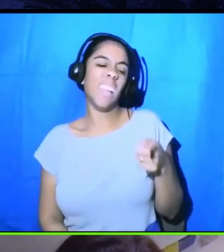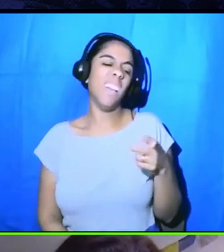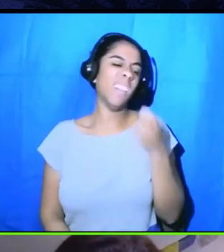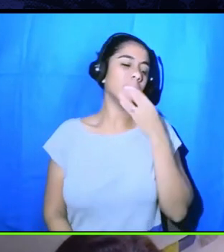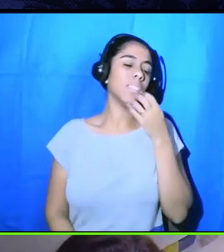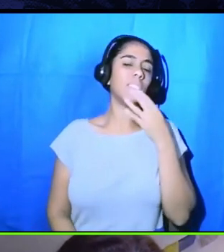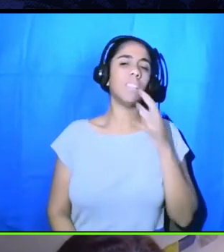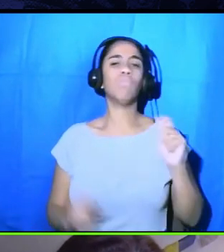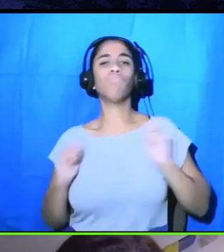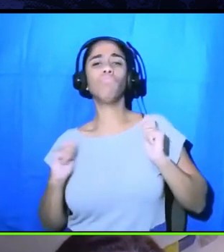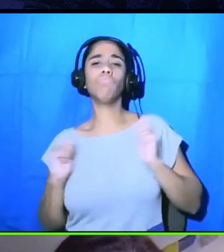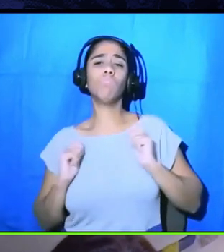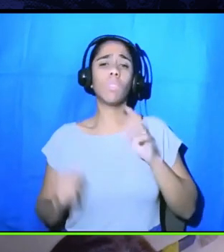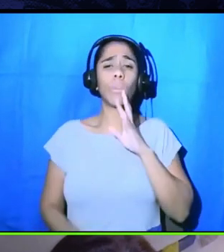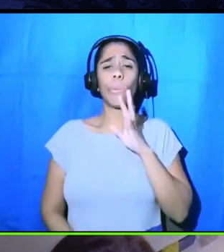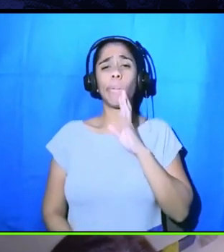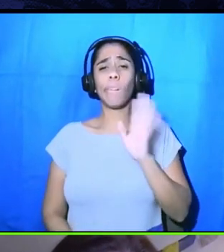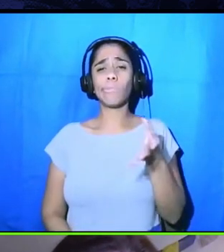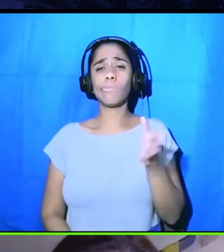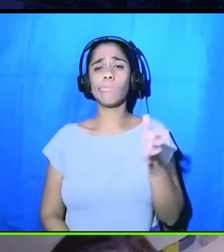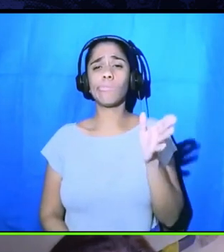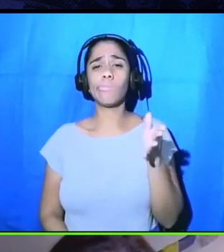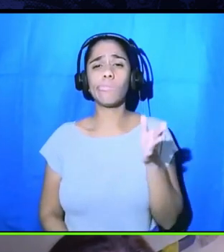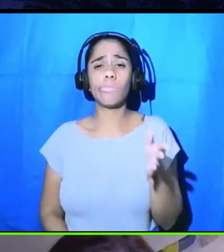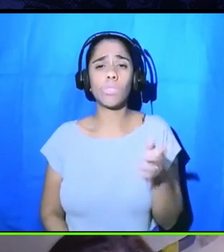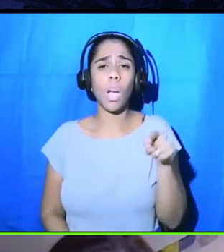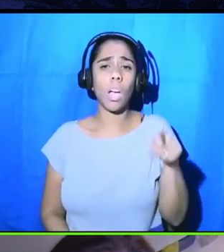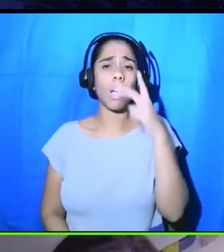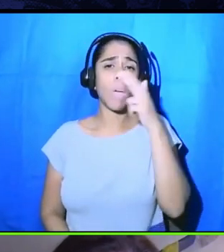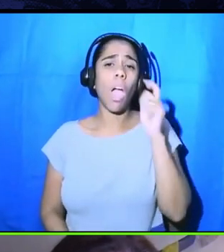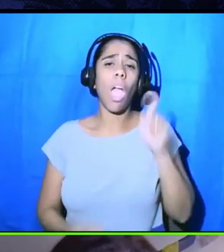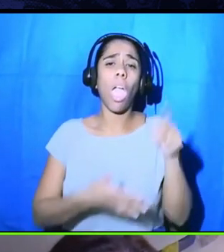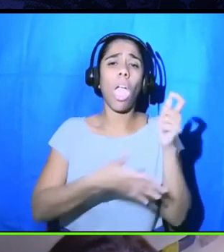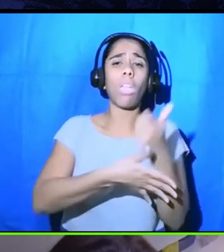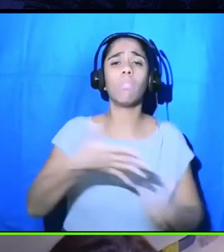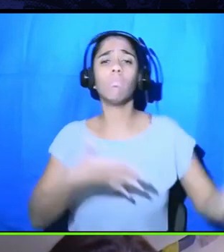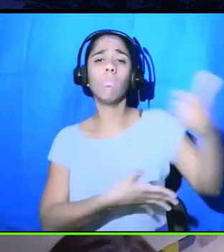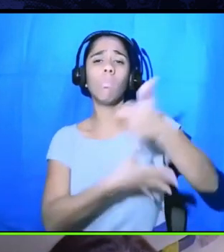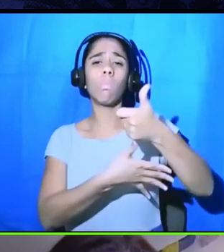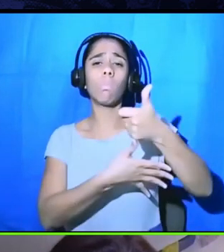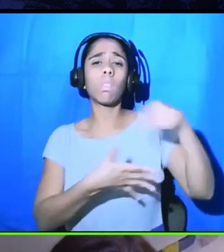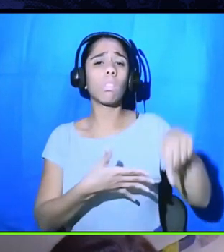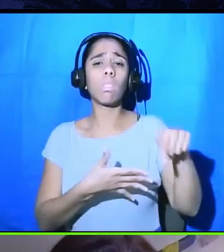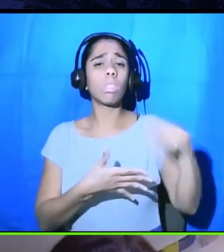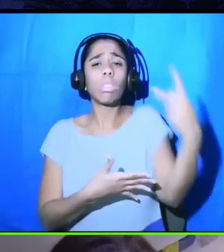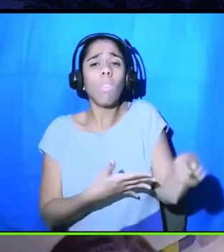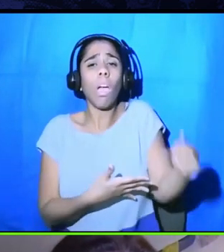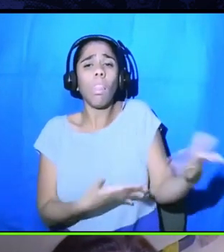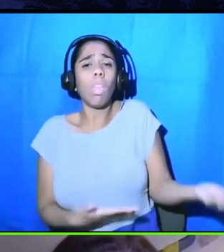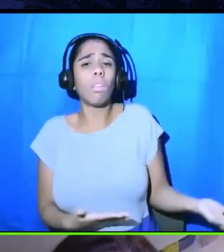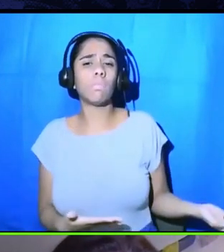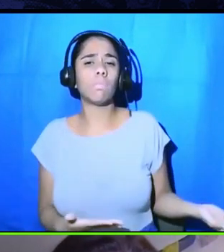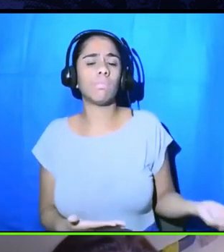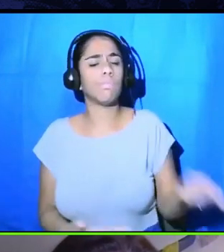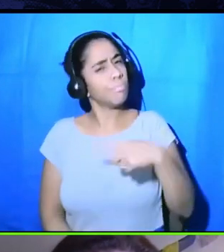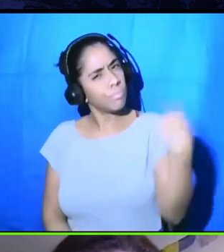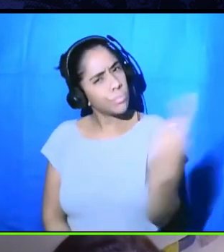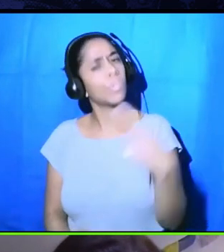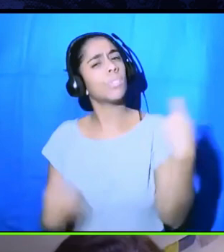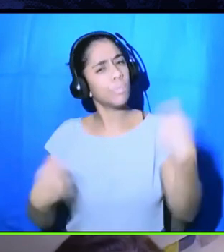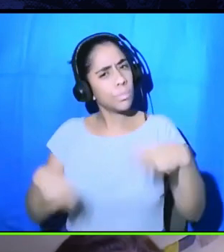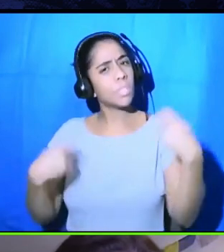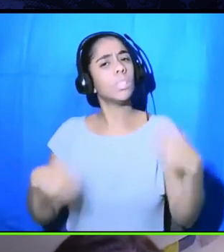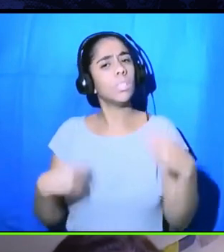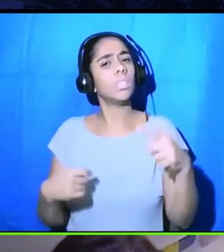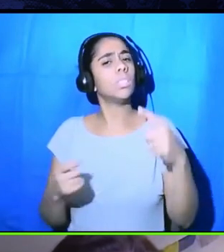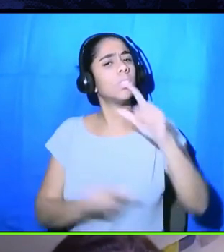privilegio y yo creo que hay que hacer un un giro un clivaje para